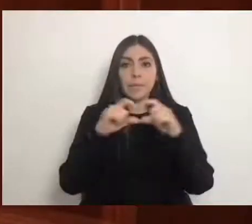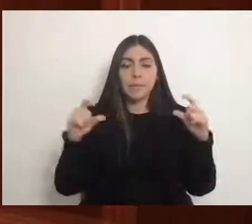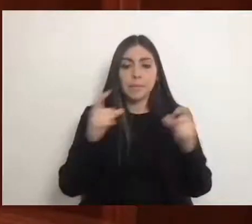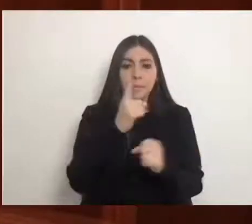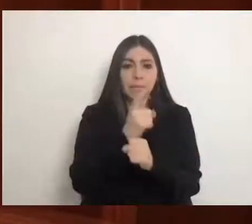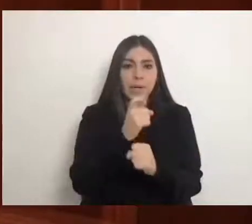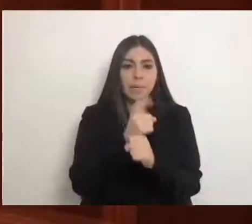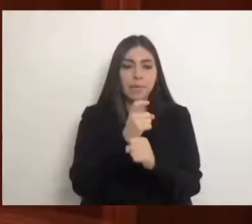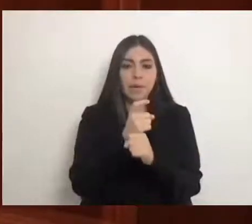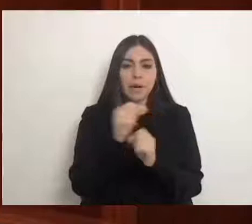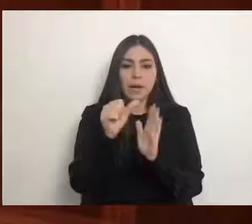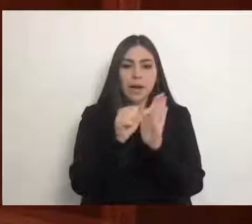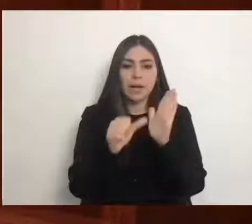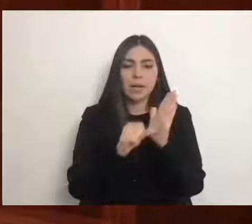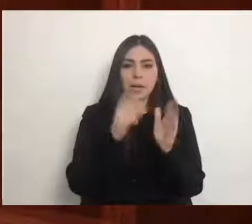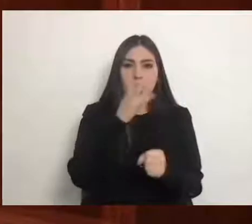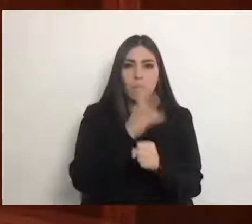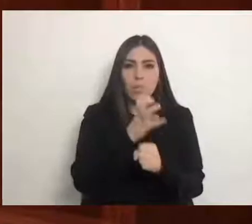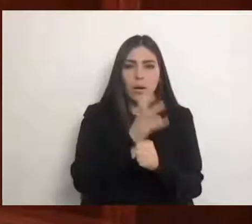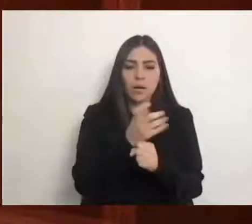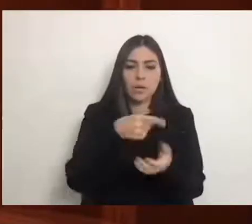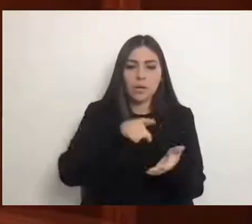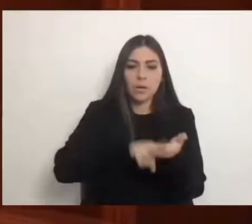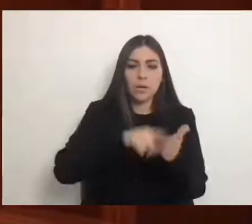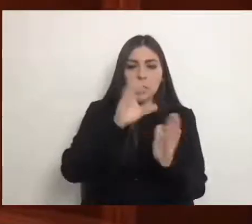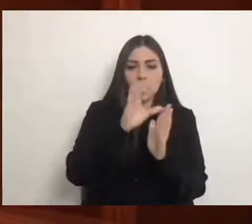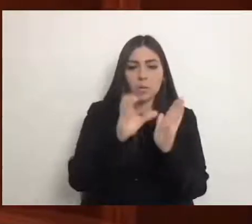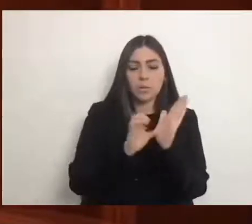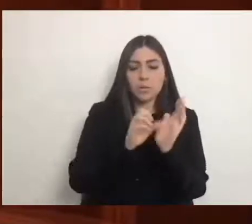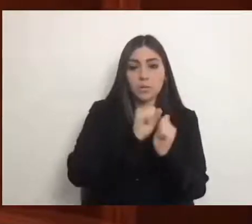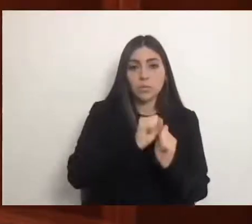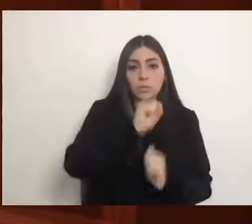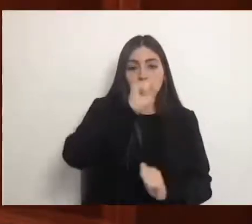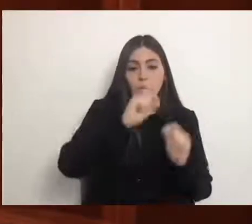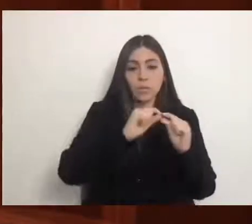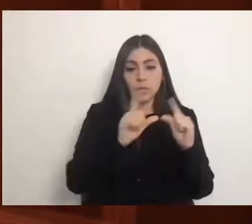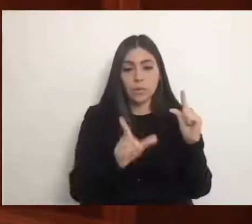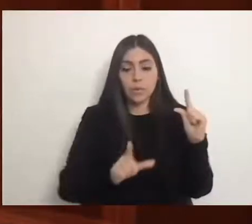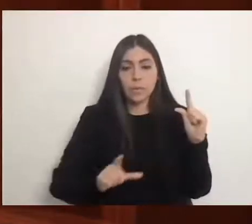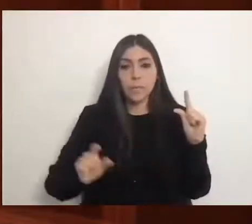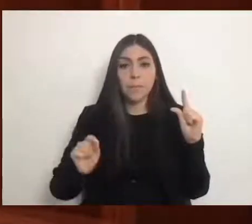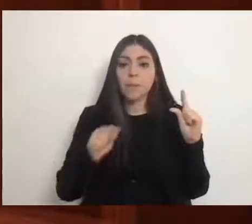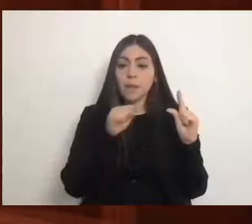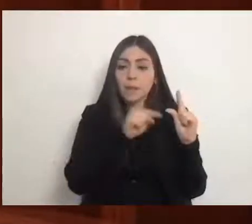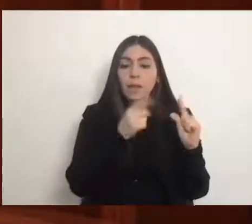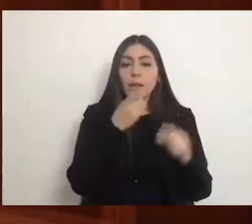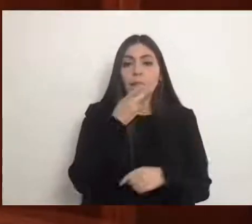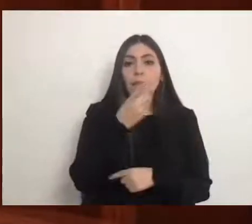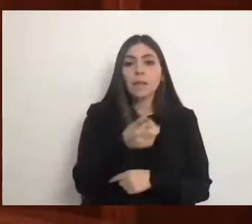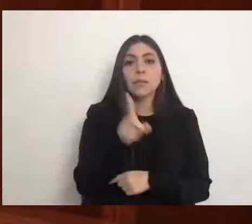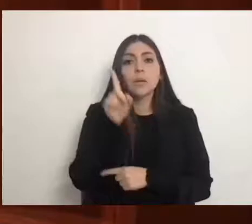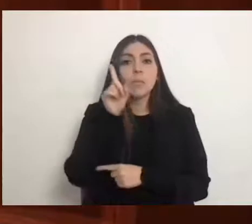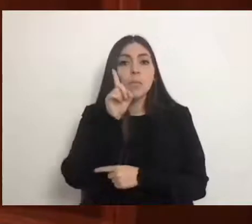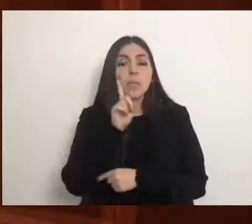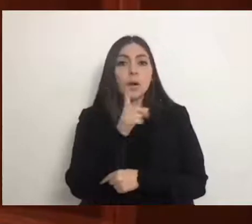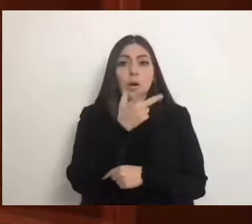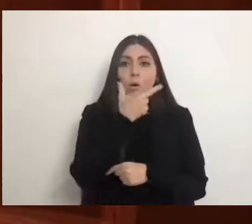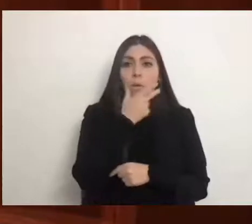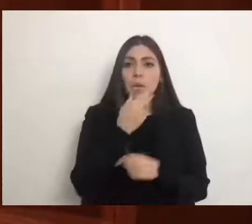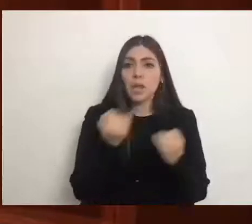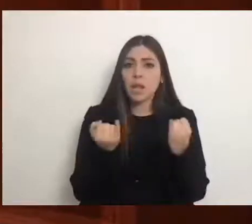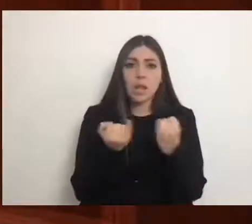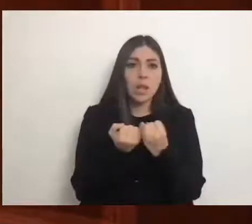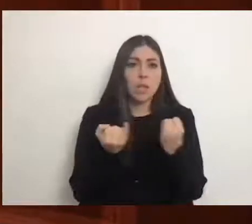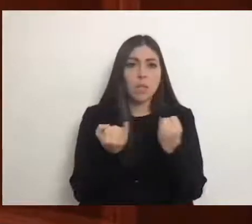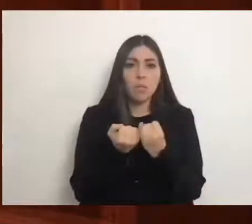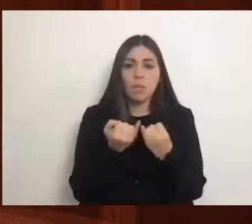la Constitución Política de los Estados Unidos Mexicanos refiere que la mujer y el hombre son iguales ante la ley. A pesar